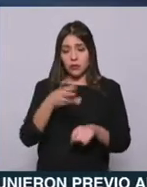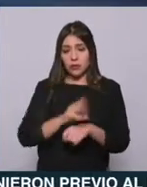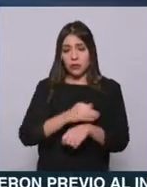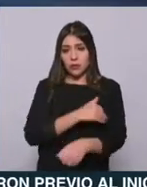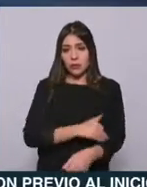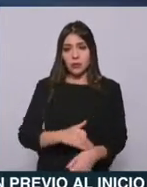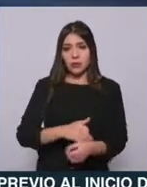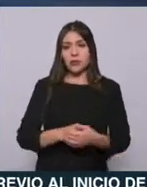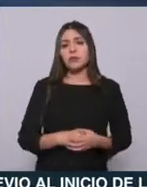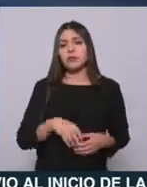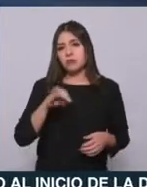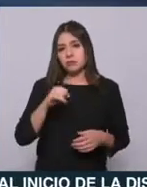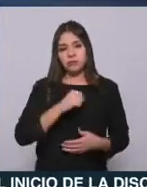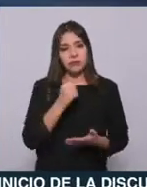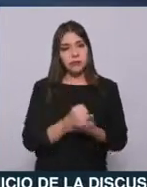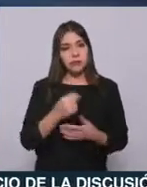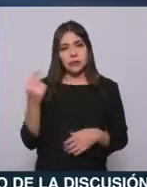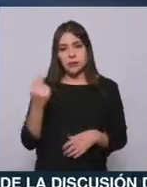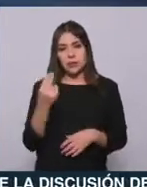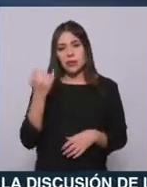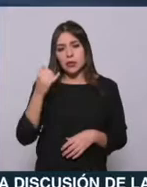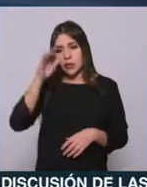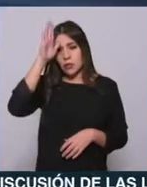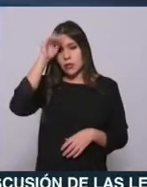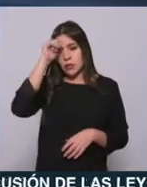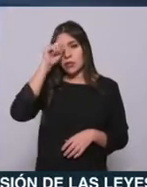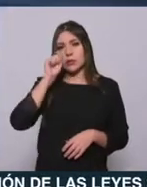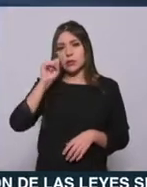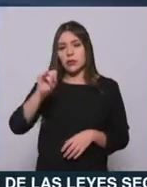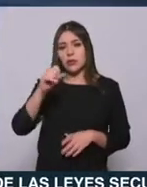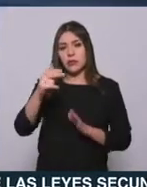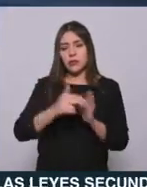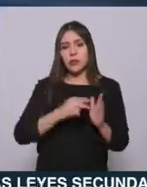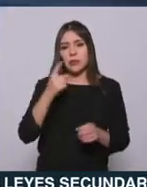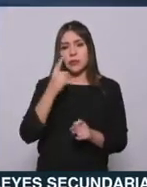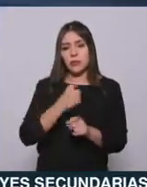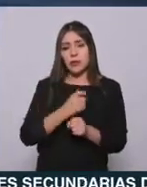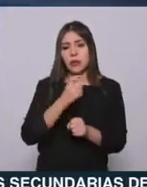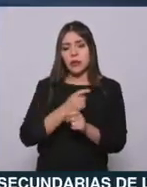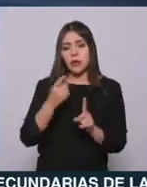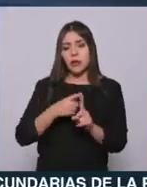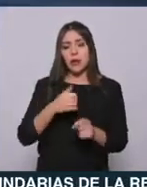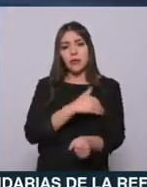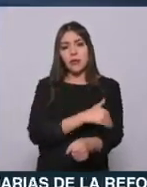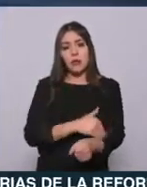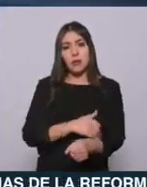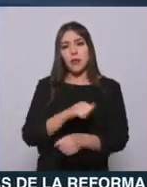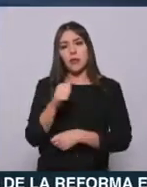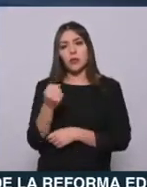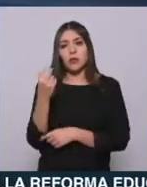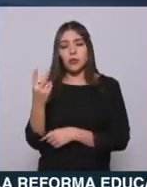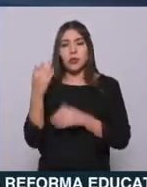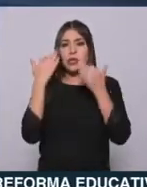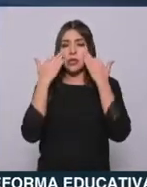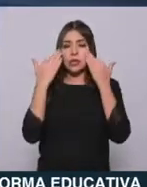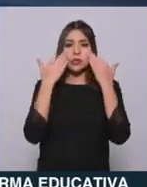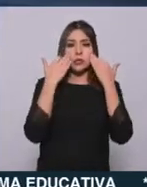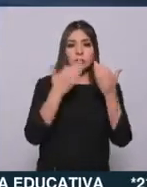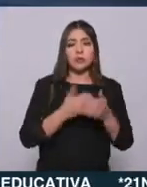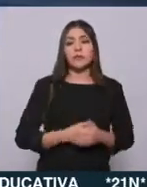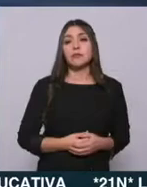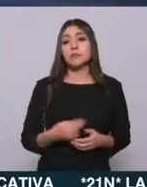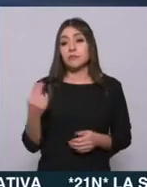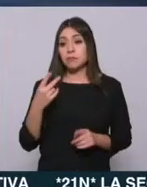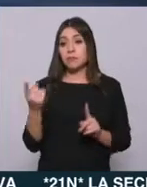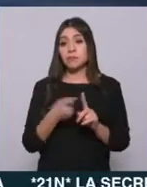se requiere y legalmente se requiere que el consentimiento sea firmado por un familiar directo y por 2 testigos. Entonces, hay que hablar con ellos. Lo